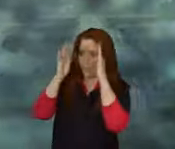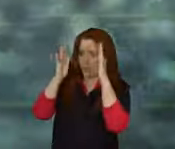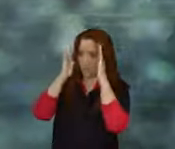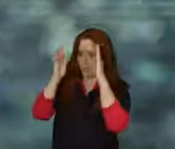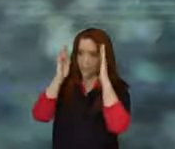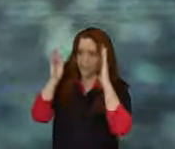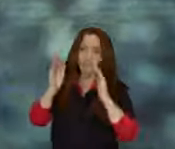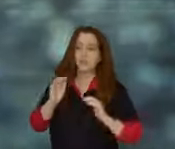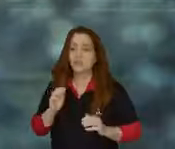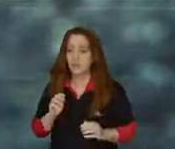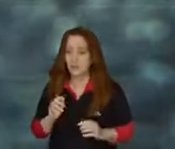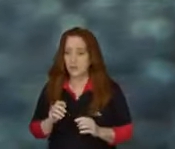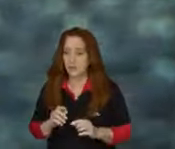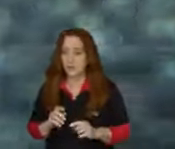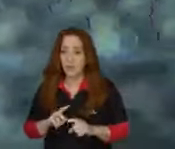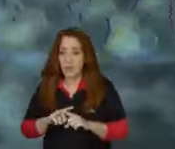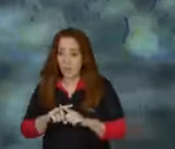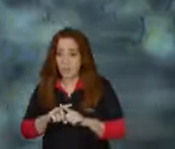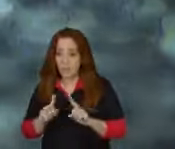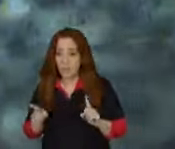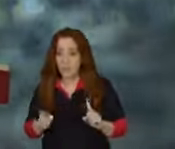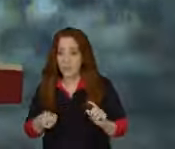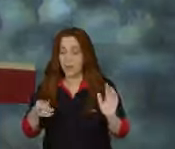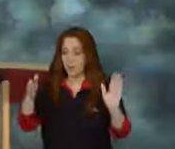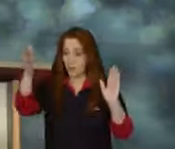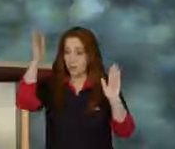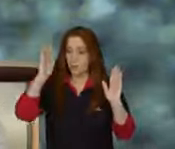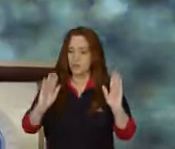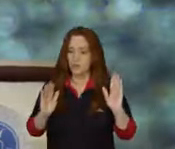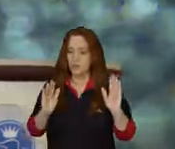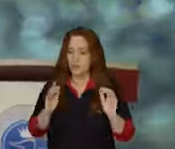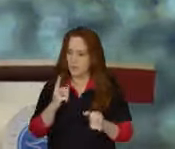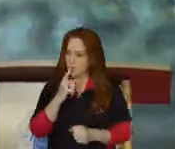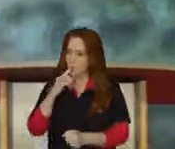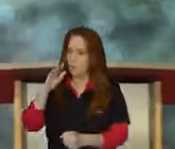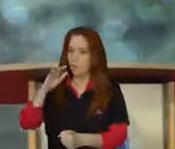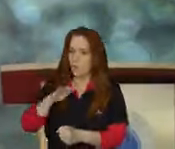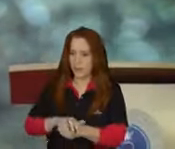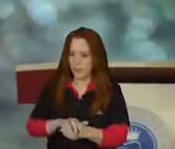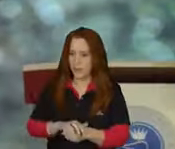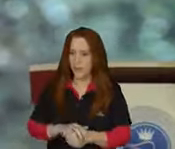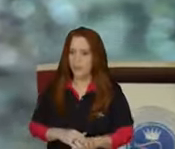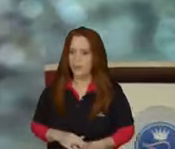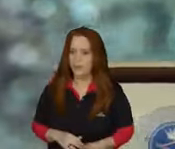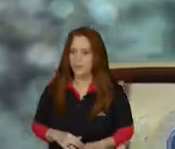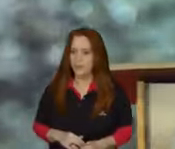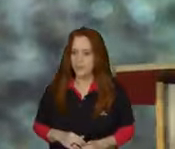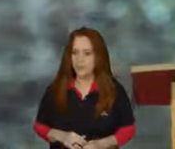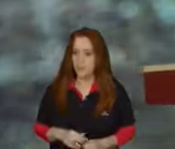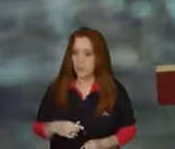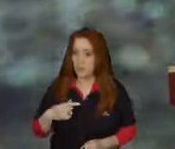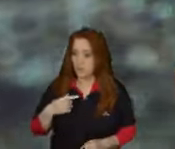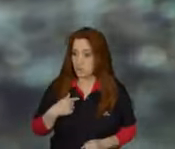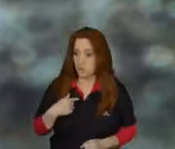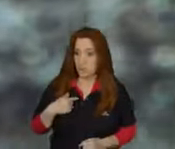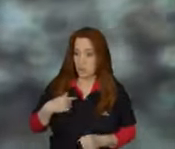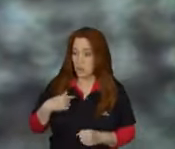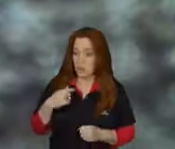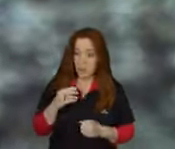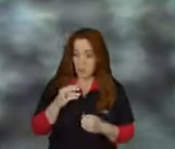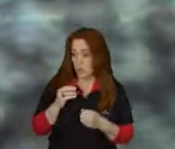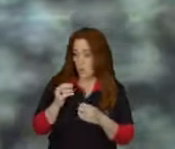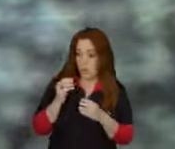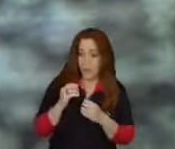pocas, pero sí que cumplirá lo que te dije con mi boca. Con esto te confirmo que de ti no me escondo, porque aquel que clama a mí de seguro